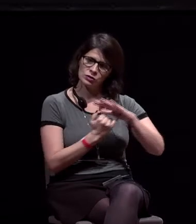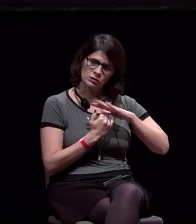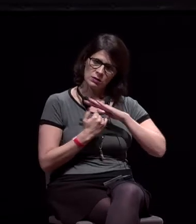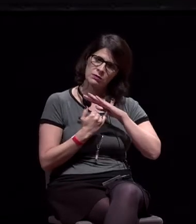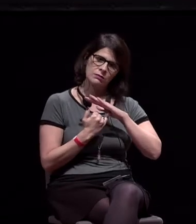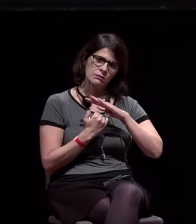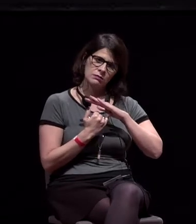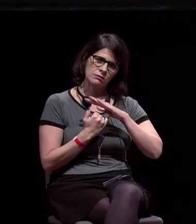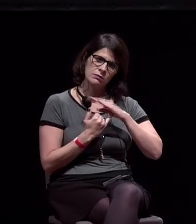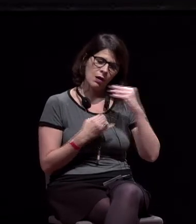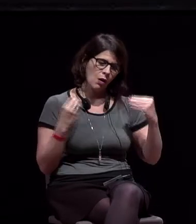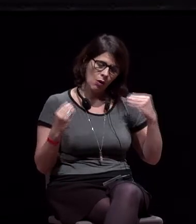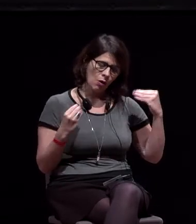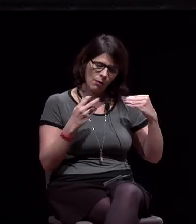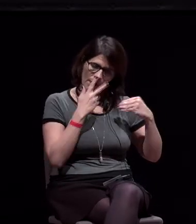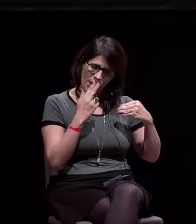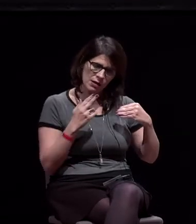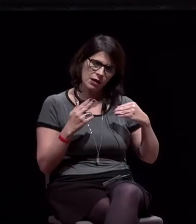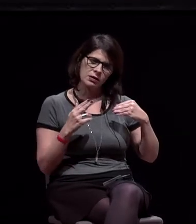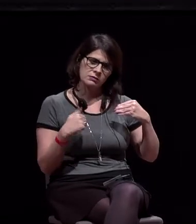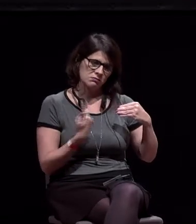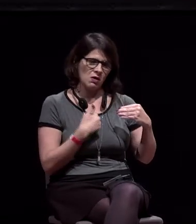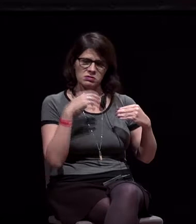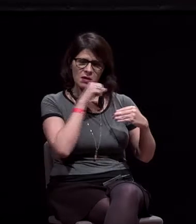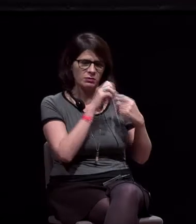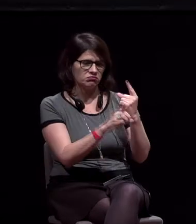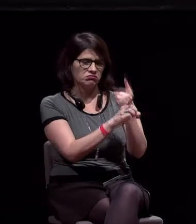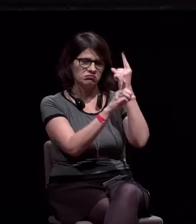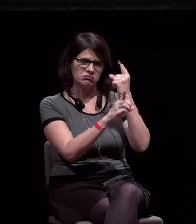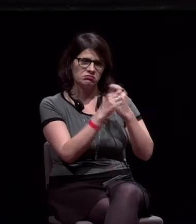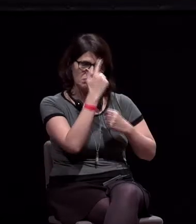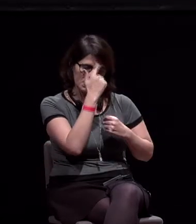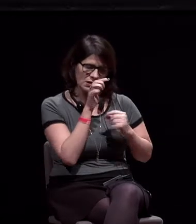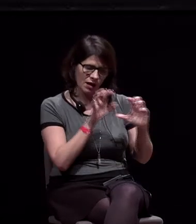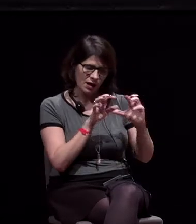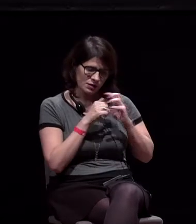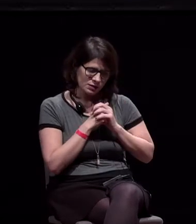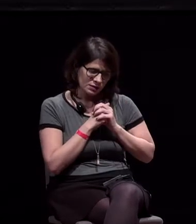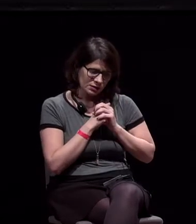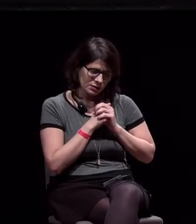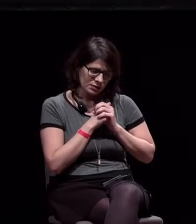ver con lo que automáticamente identificamos como museo. Porque a lo mejor, pues yo qué sé, pues mantienes la